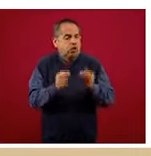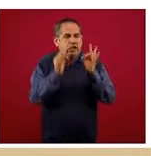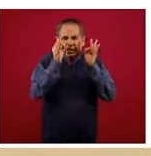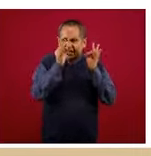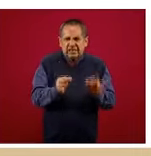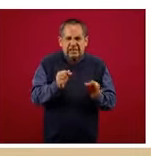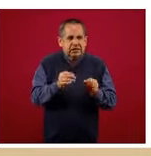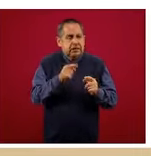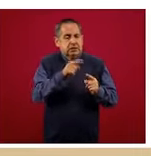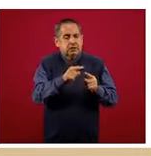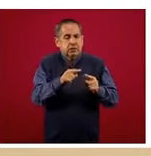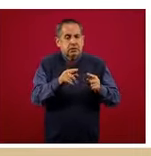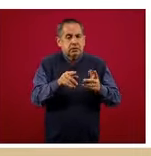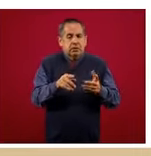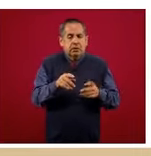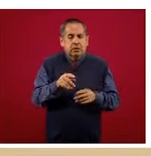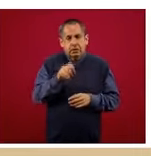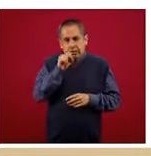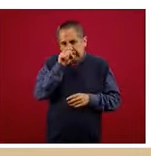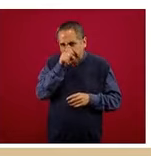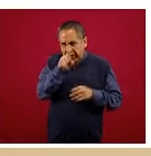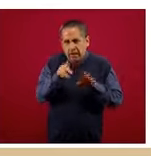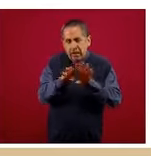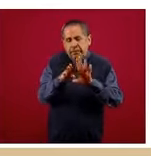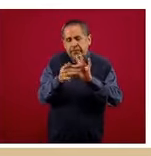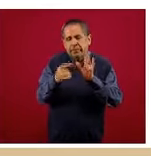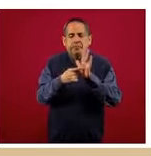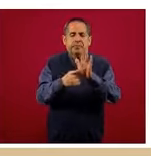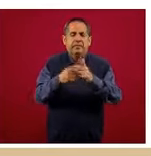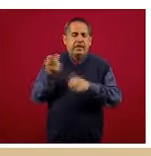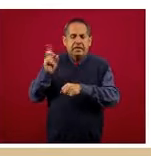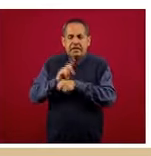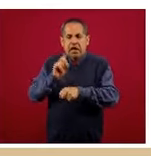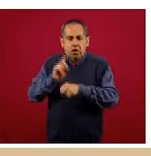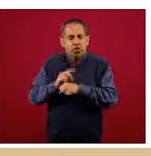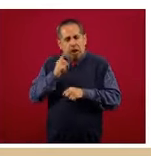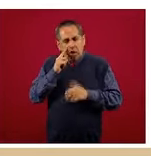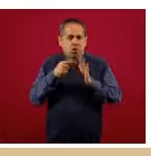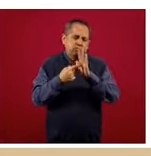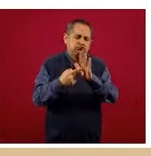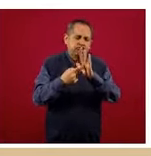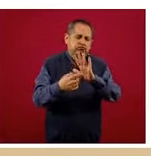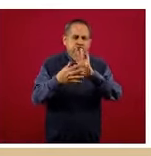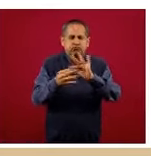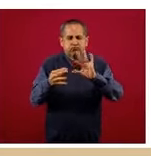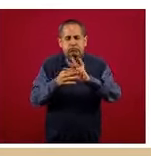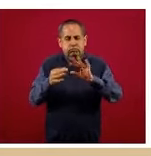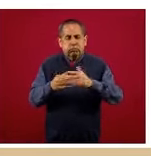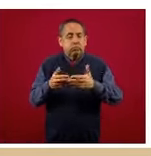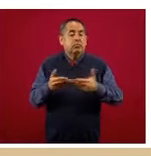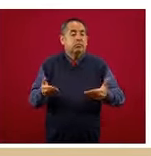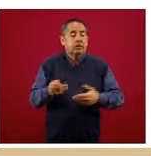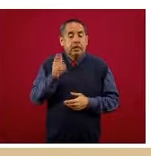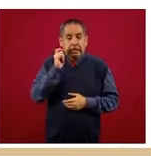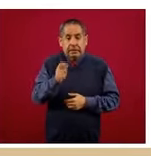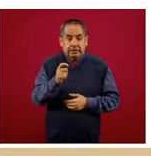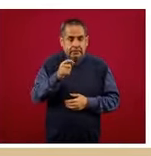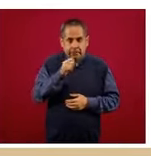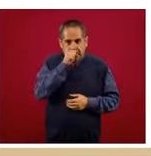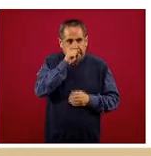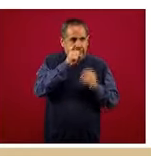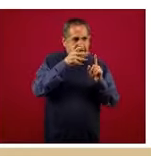confirmados acumulados. Era un dato que estábamos siguiendo prácticamente todos los días en el formato anterior, pero ahora